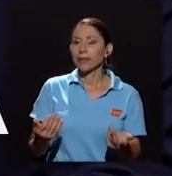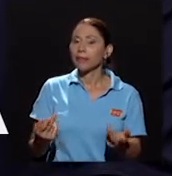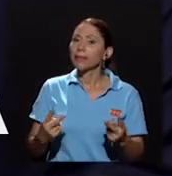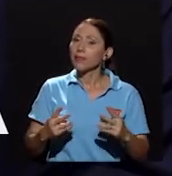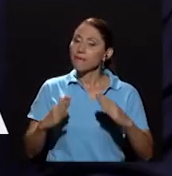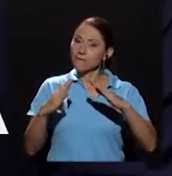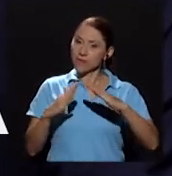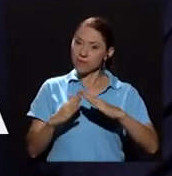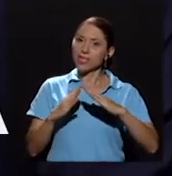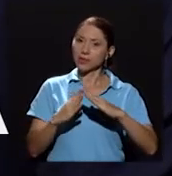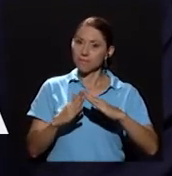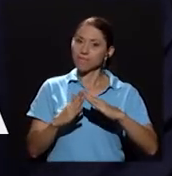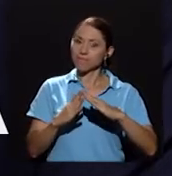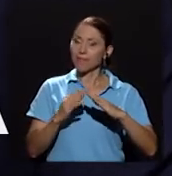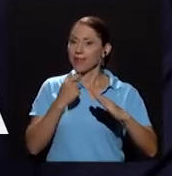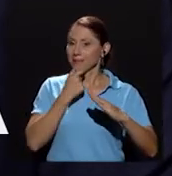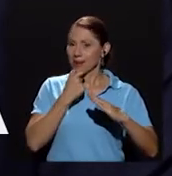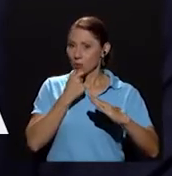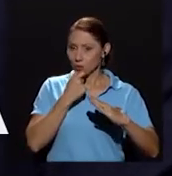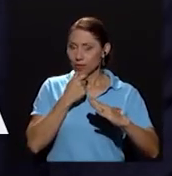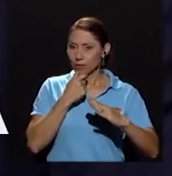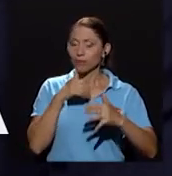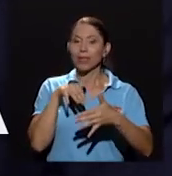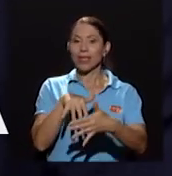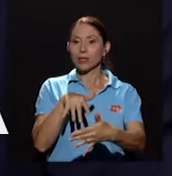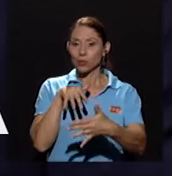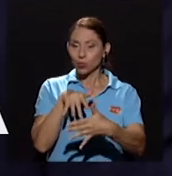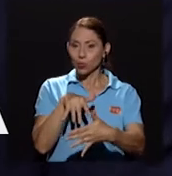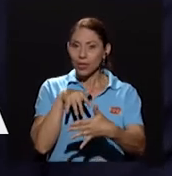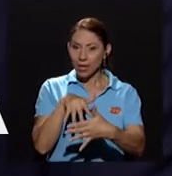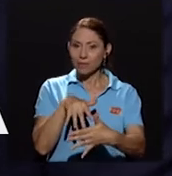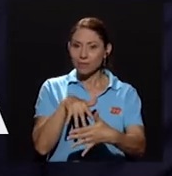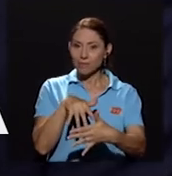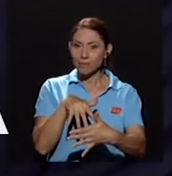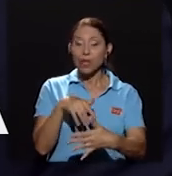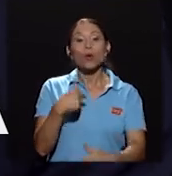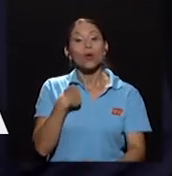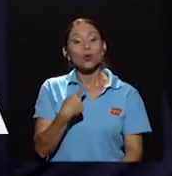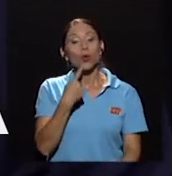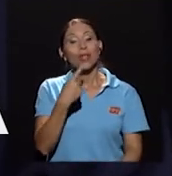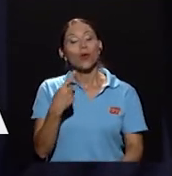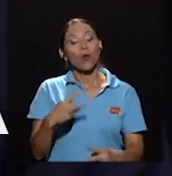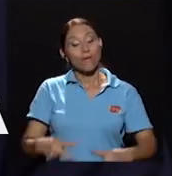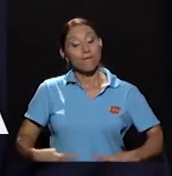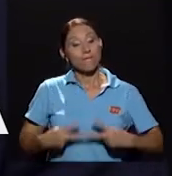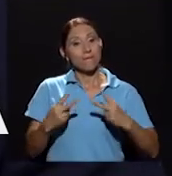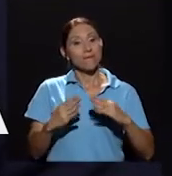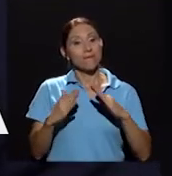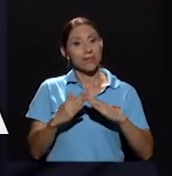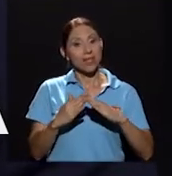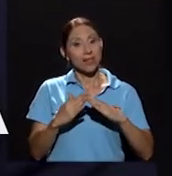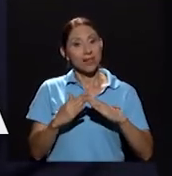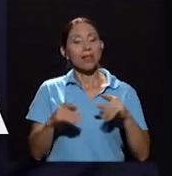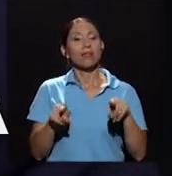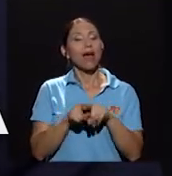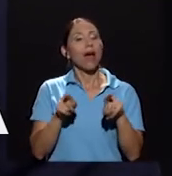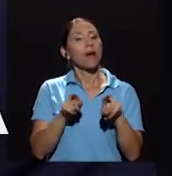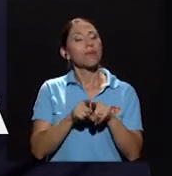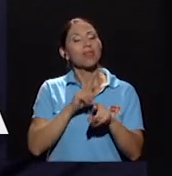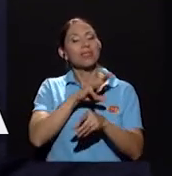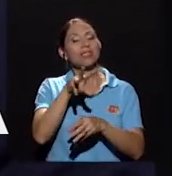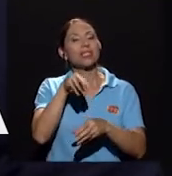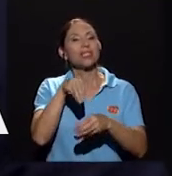en el reino unido- de estudiar y cuando digo vivir incluye que yo siempre lo menciono